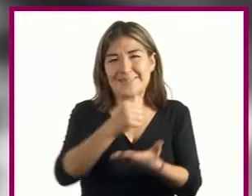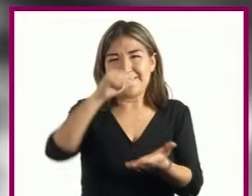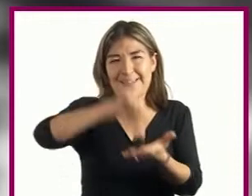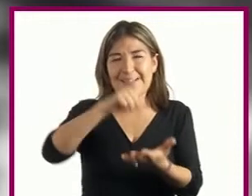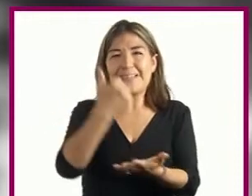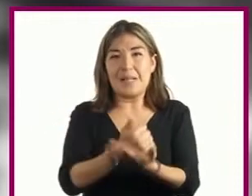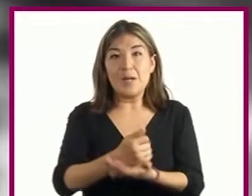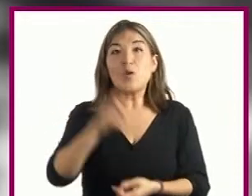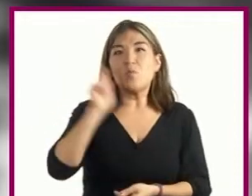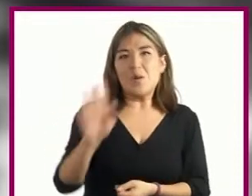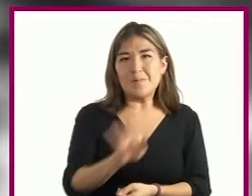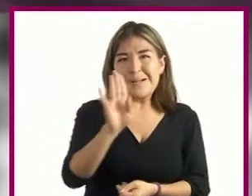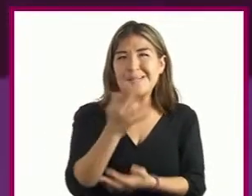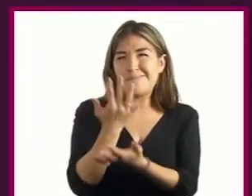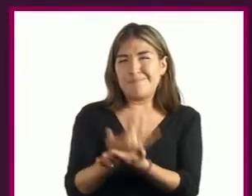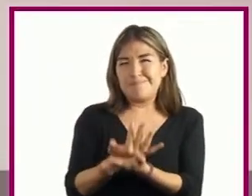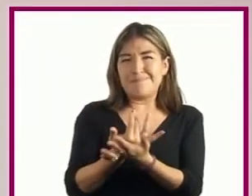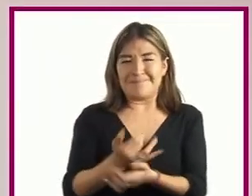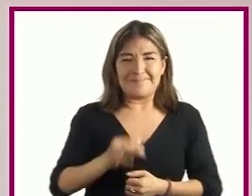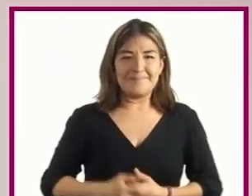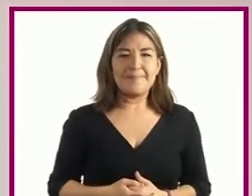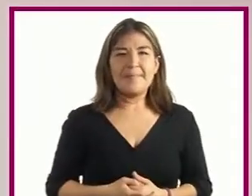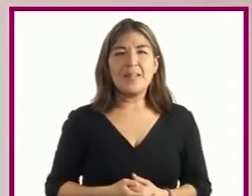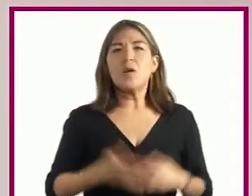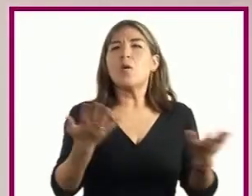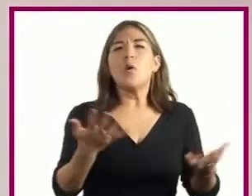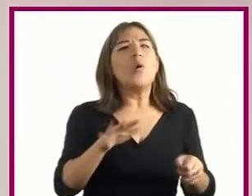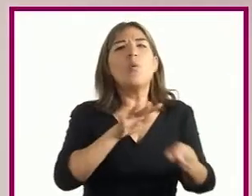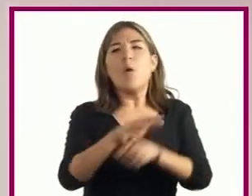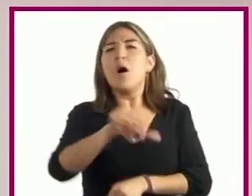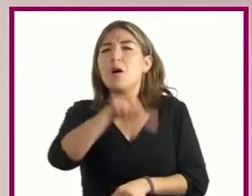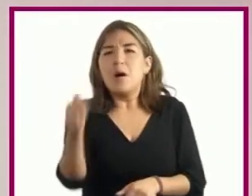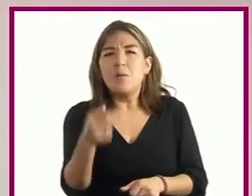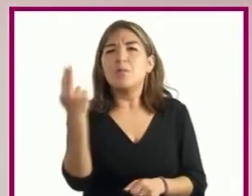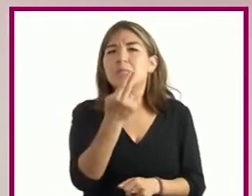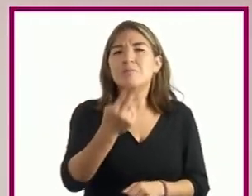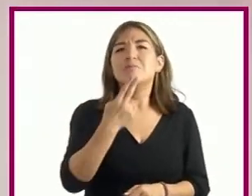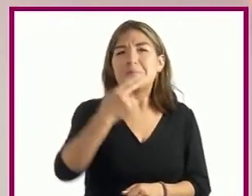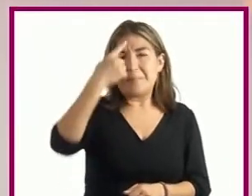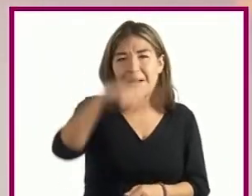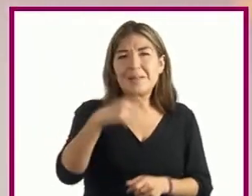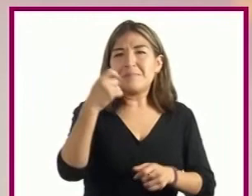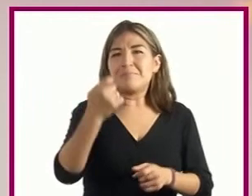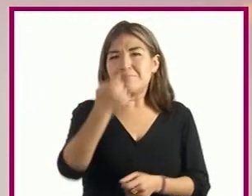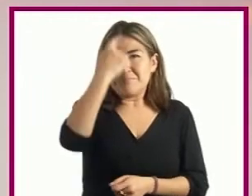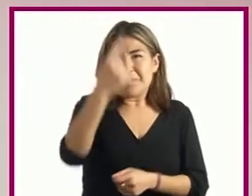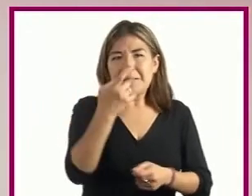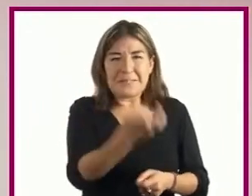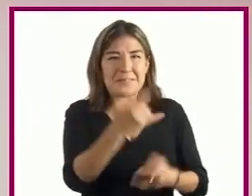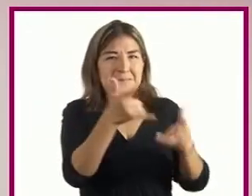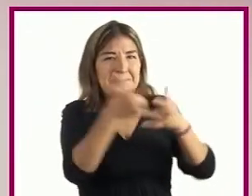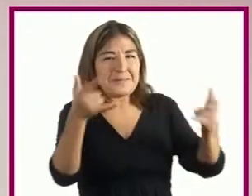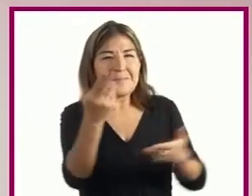espera. Pero, ¿qué otros espacios podríamos utilizar para crear nuestra historieta?